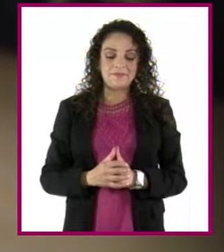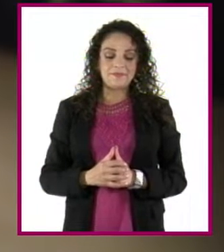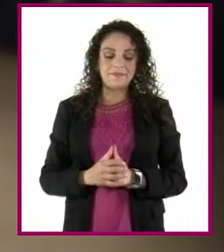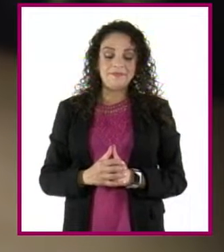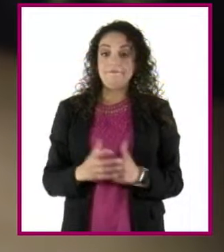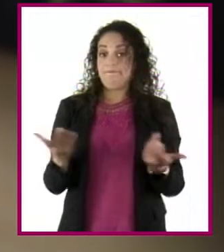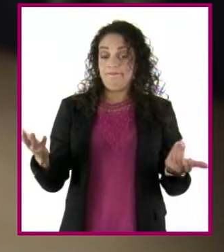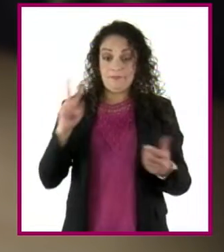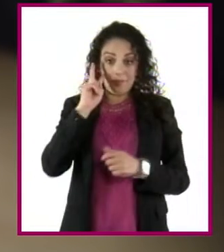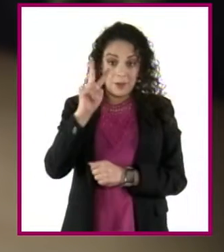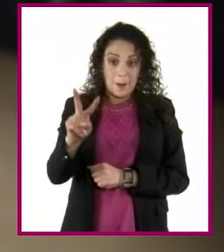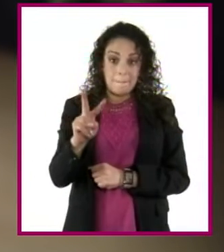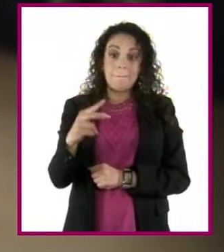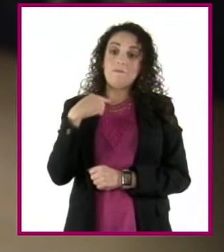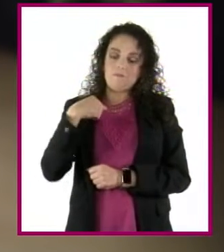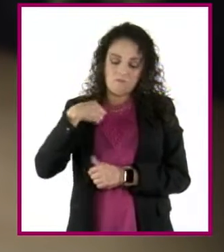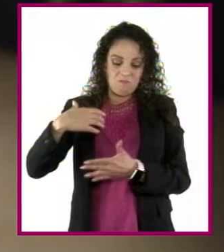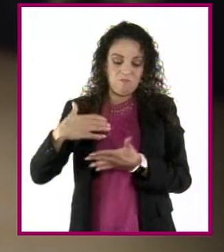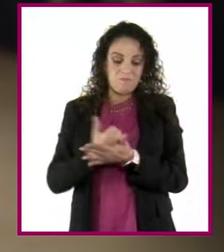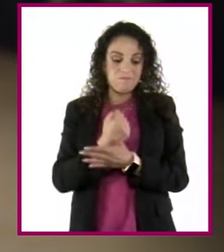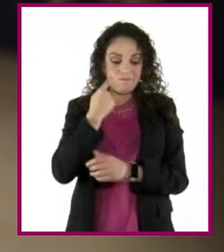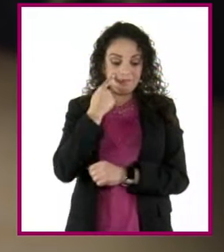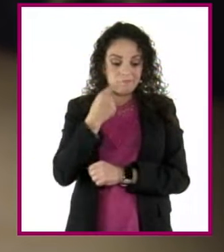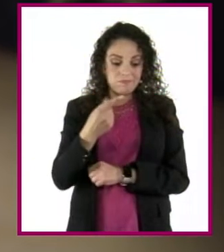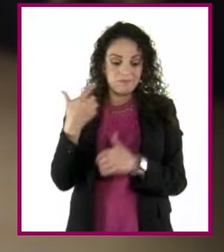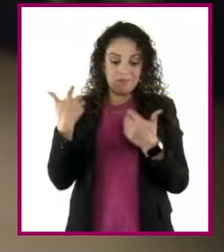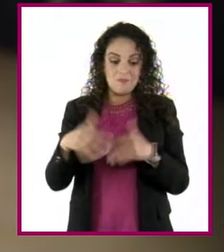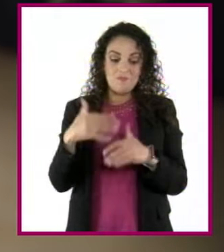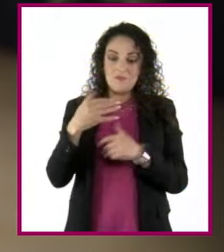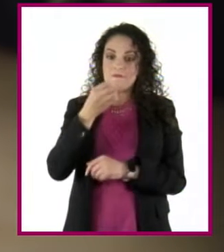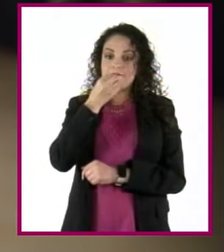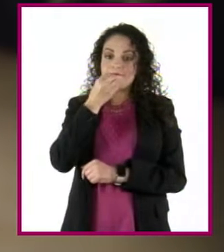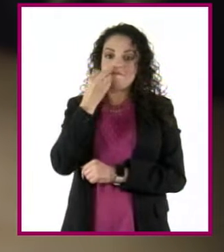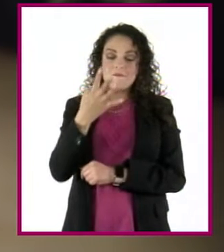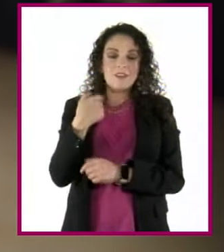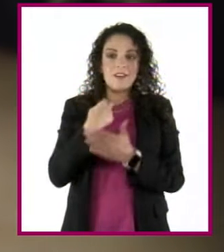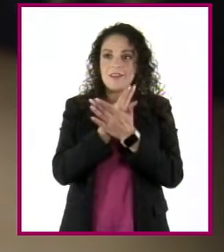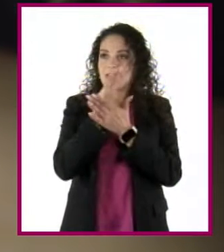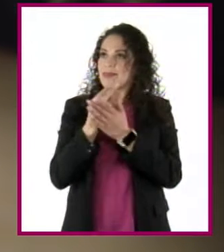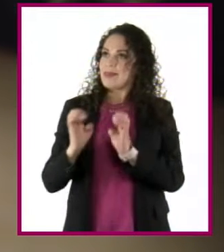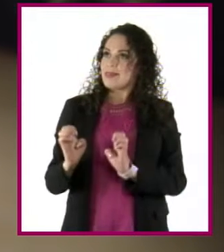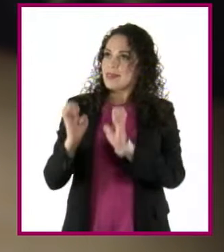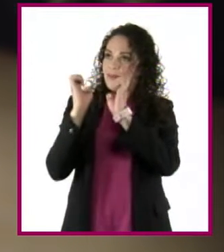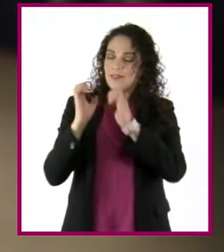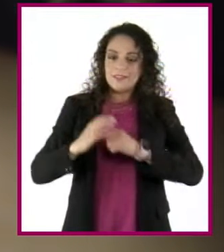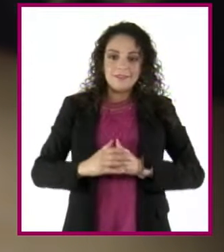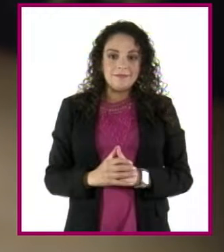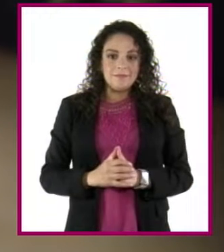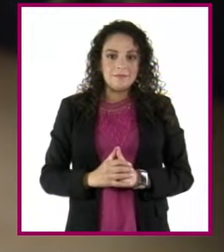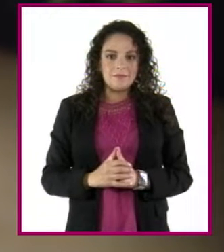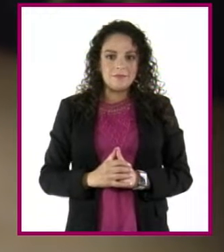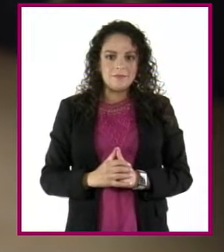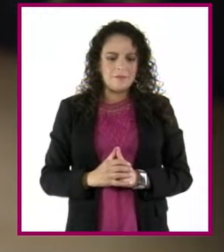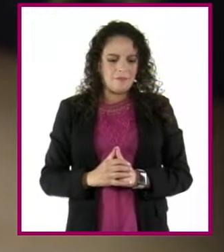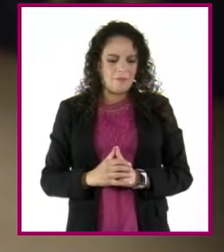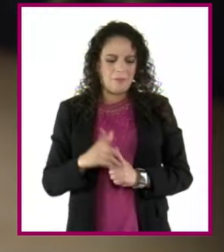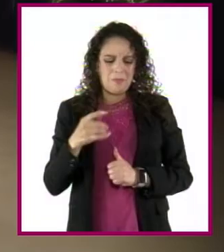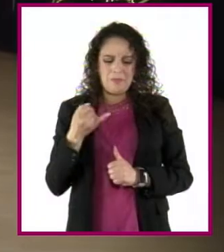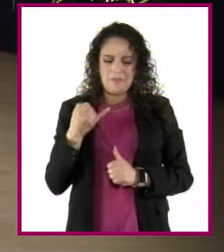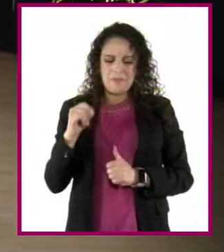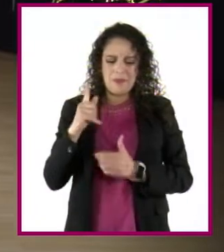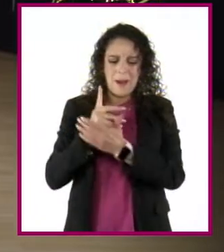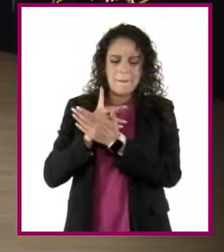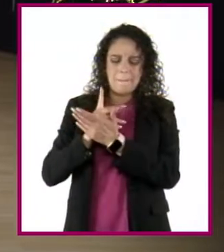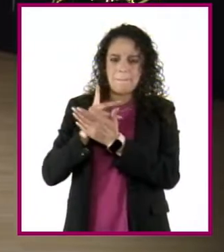ajá. Mira, ahora sí te gané. Mira nada más qué chulada de edificio, ¿eh? Ay, Ernesto, qué exagerado eres.